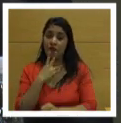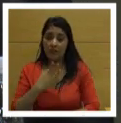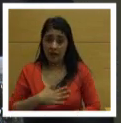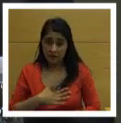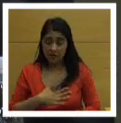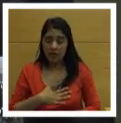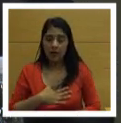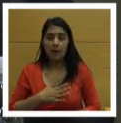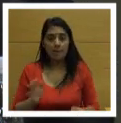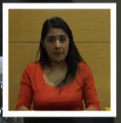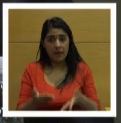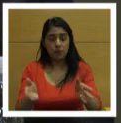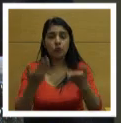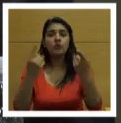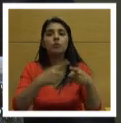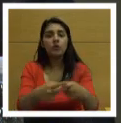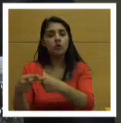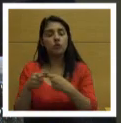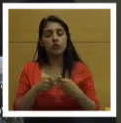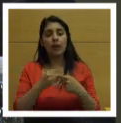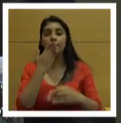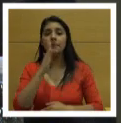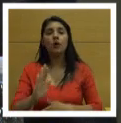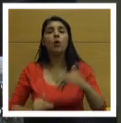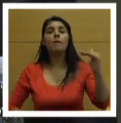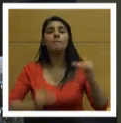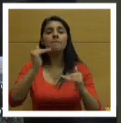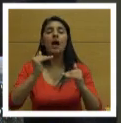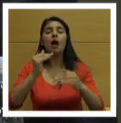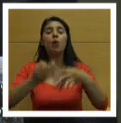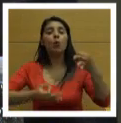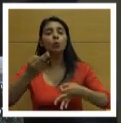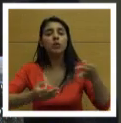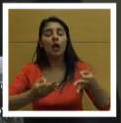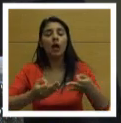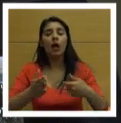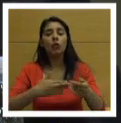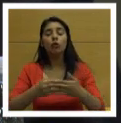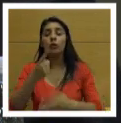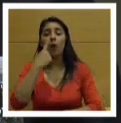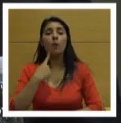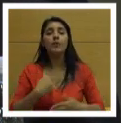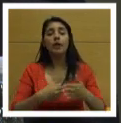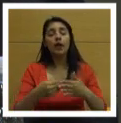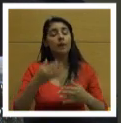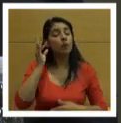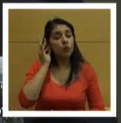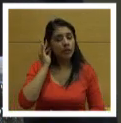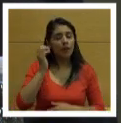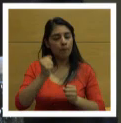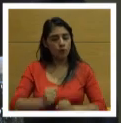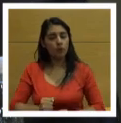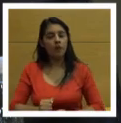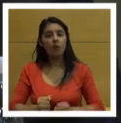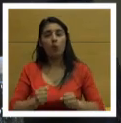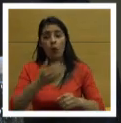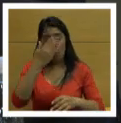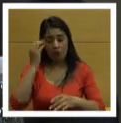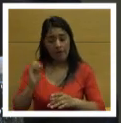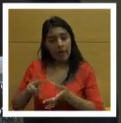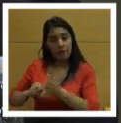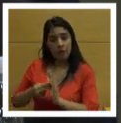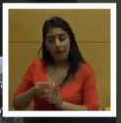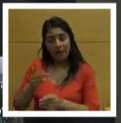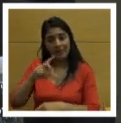de propender a una sociedad mejor y más justa, donde hombres y mujeres podamos abstraernos de las problemáticas de género y construir